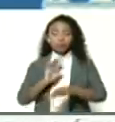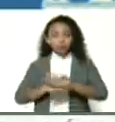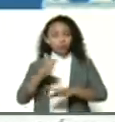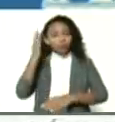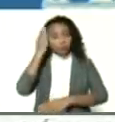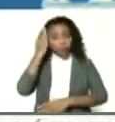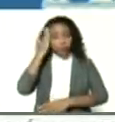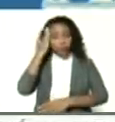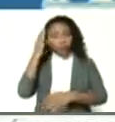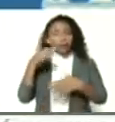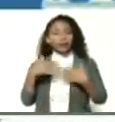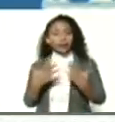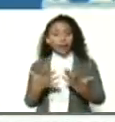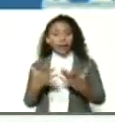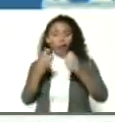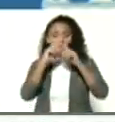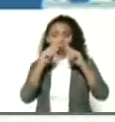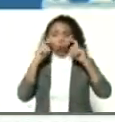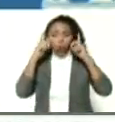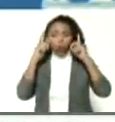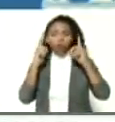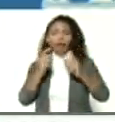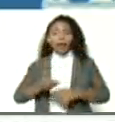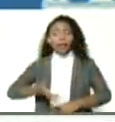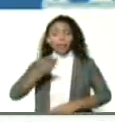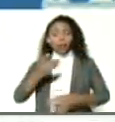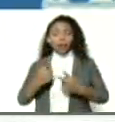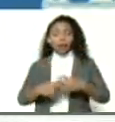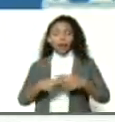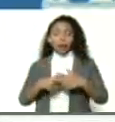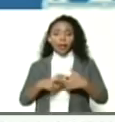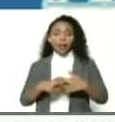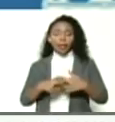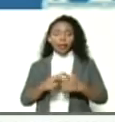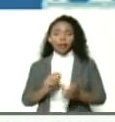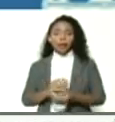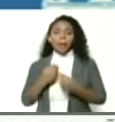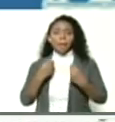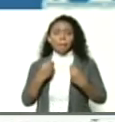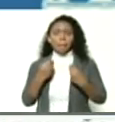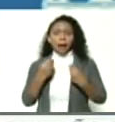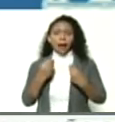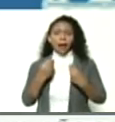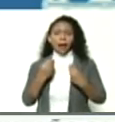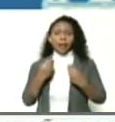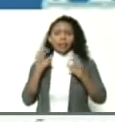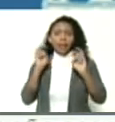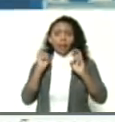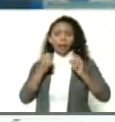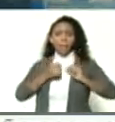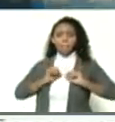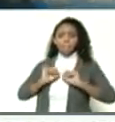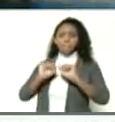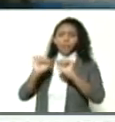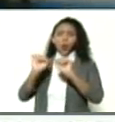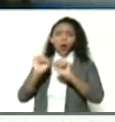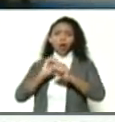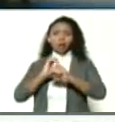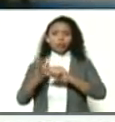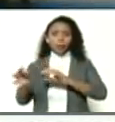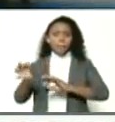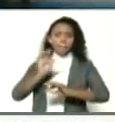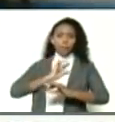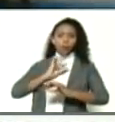sabemos que la mascarilla es una de las herramientas más importantes a efectos de evitar el